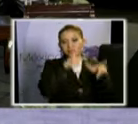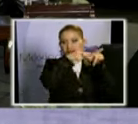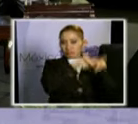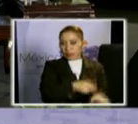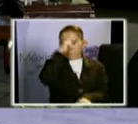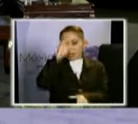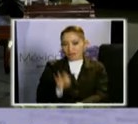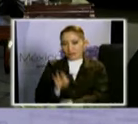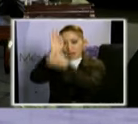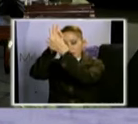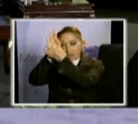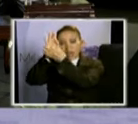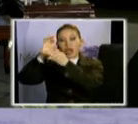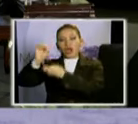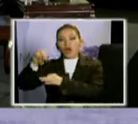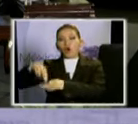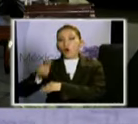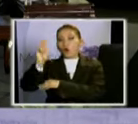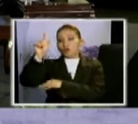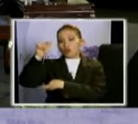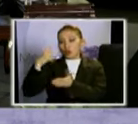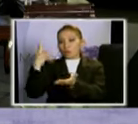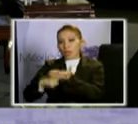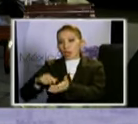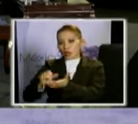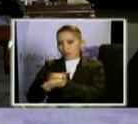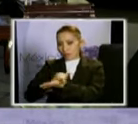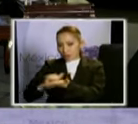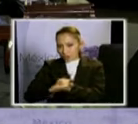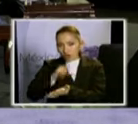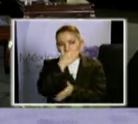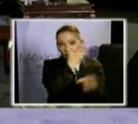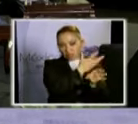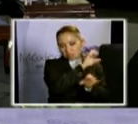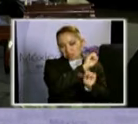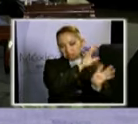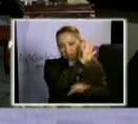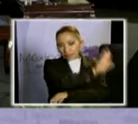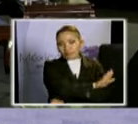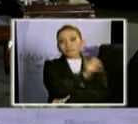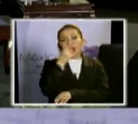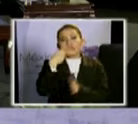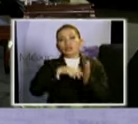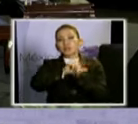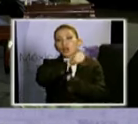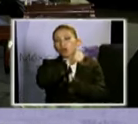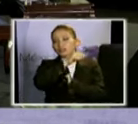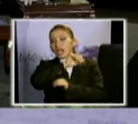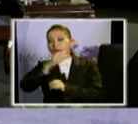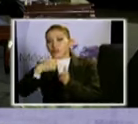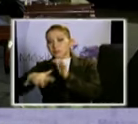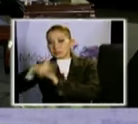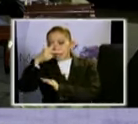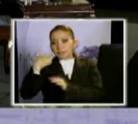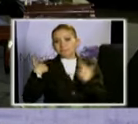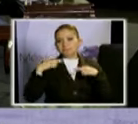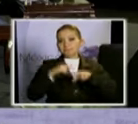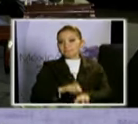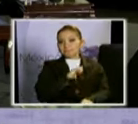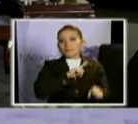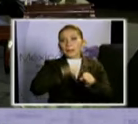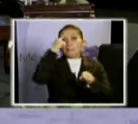permanente de México ante la Organización de las Naciones Unidas con sede en Nueva York, en Estados Unidos por supuesto, del 2011 al 2013,